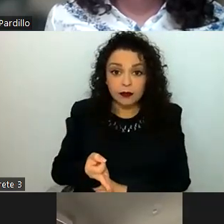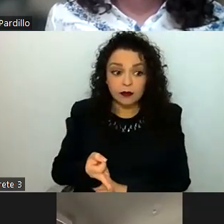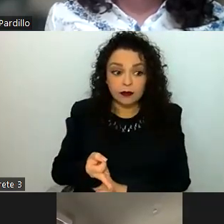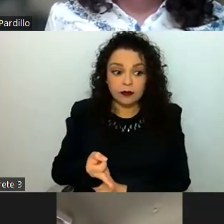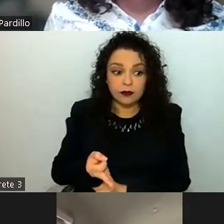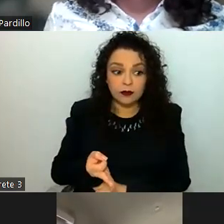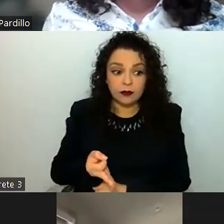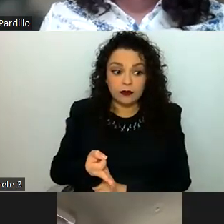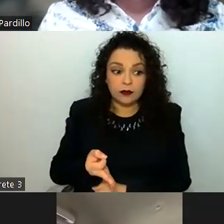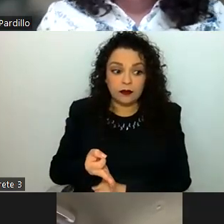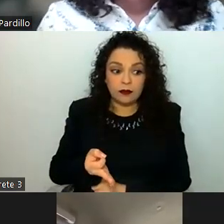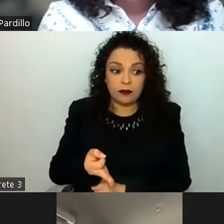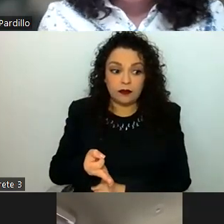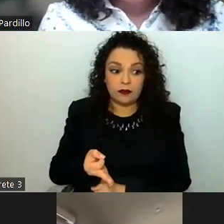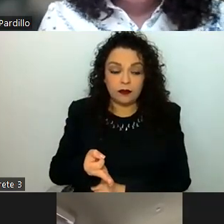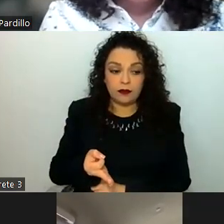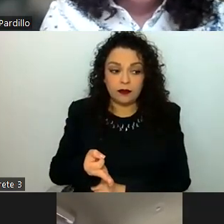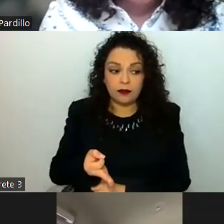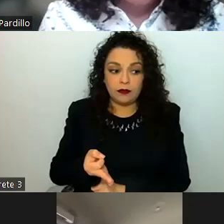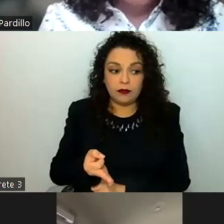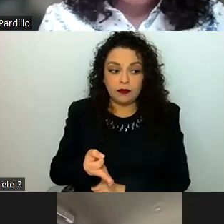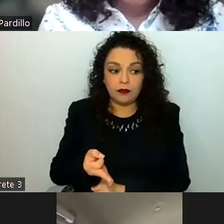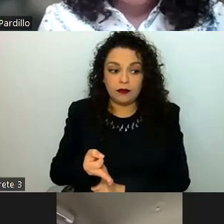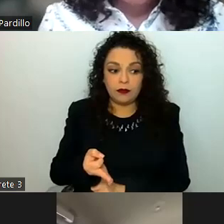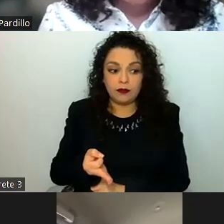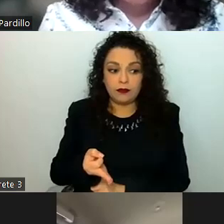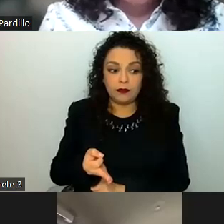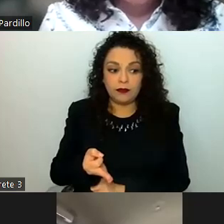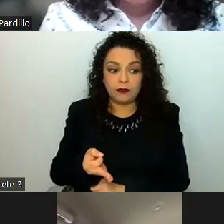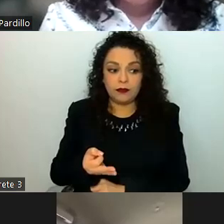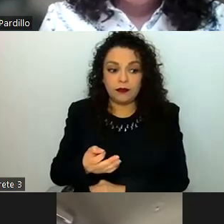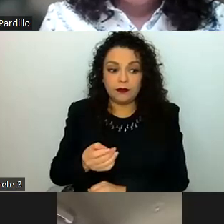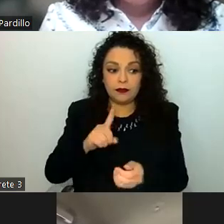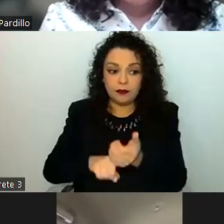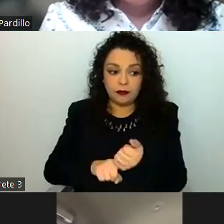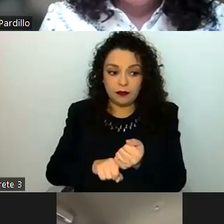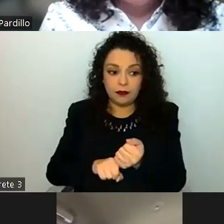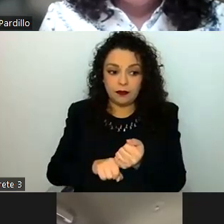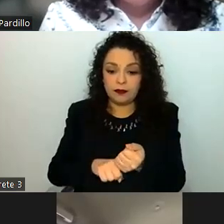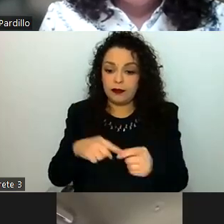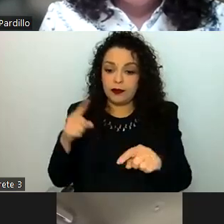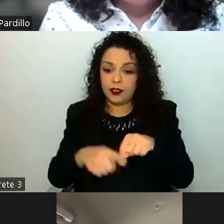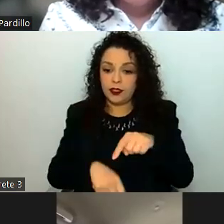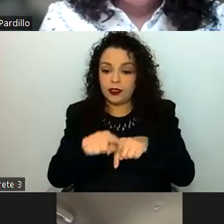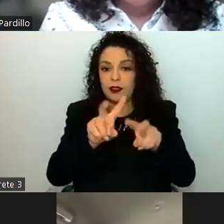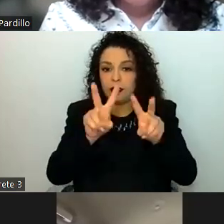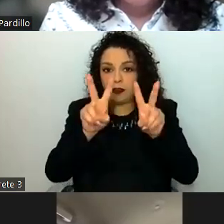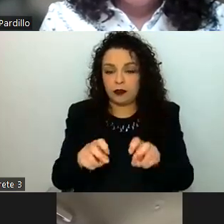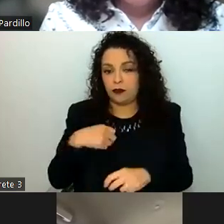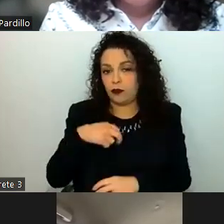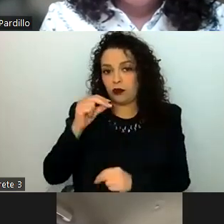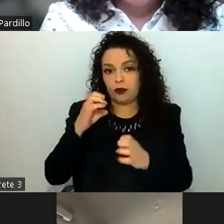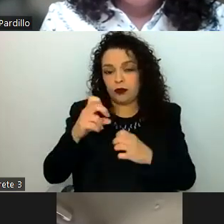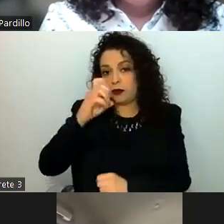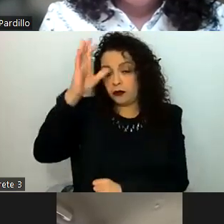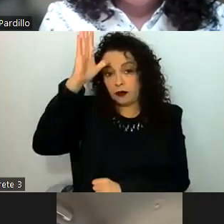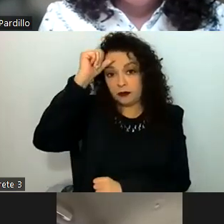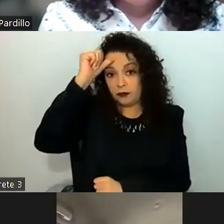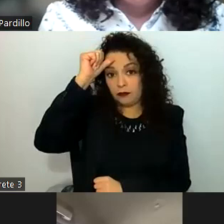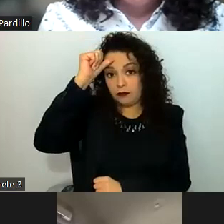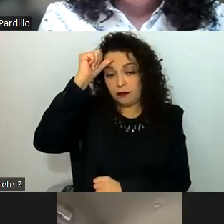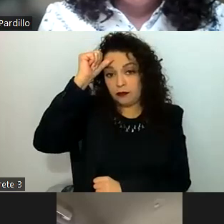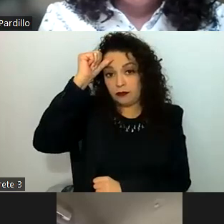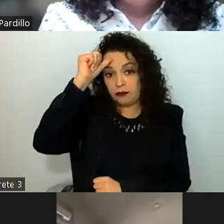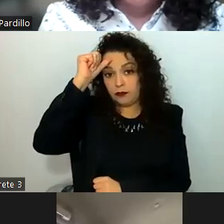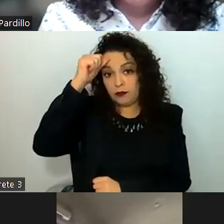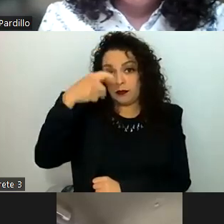favor el punto que ella quiere que se baje. Yo no estoy a favor de que se baje el punto, pero sí estoy a favor